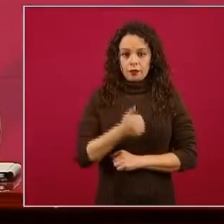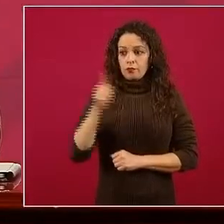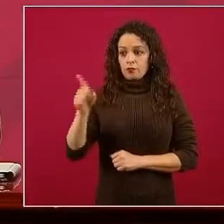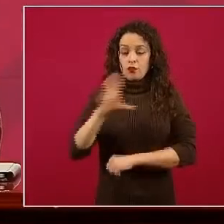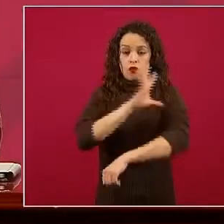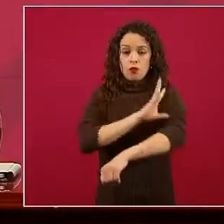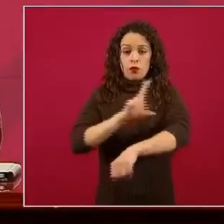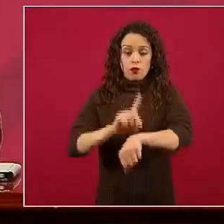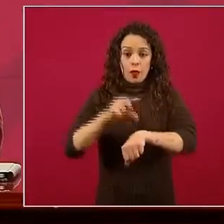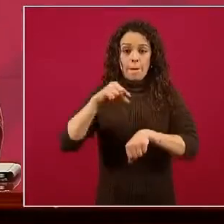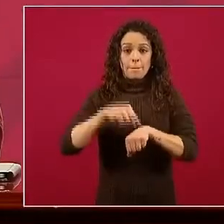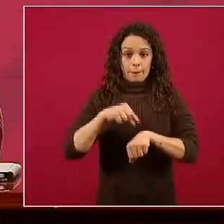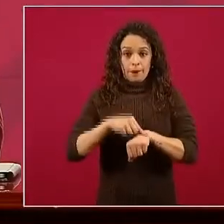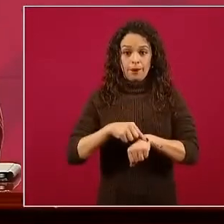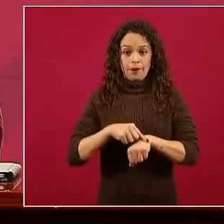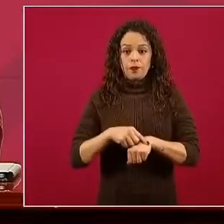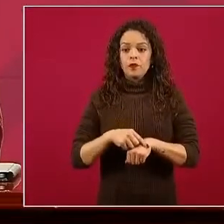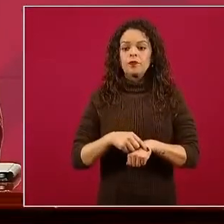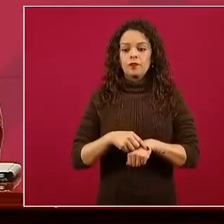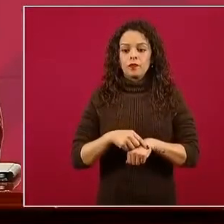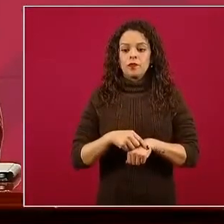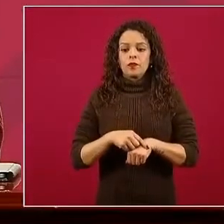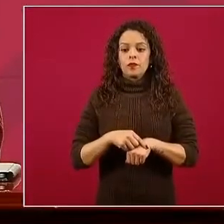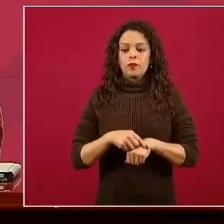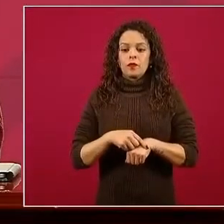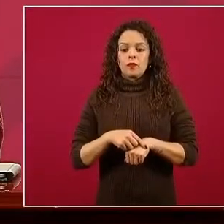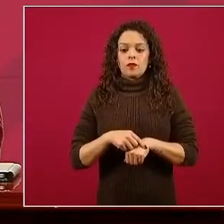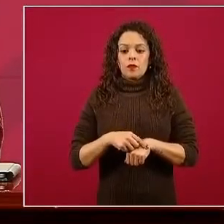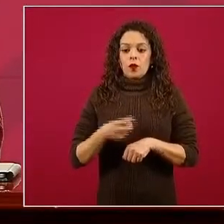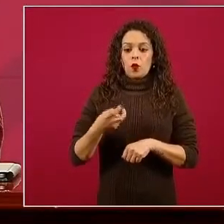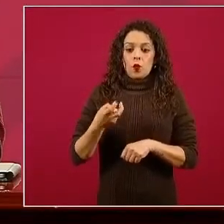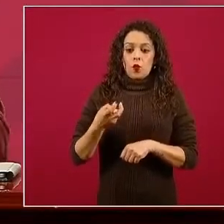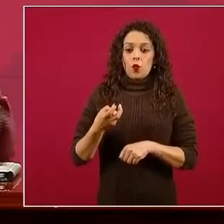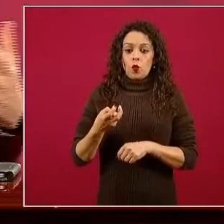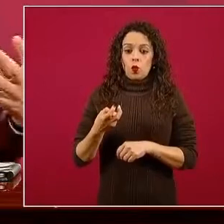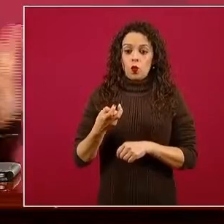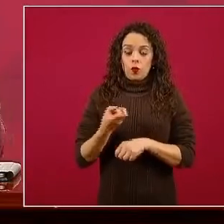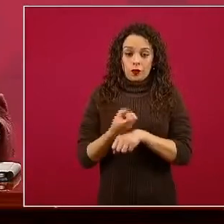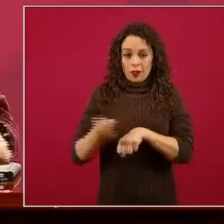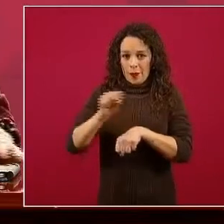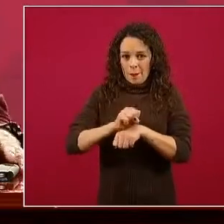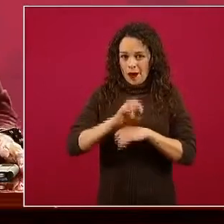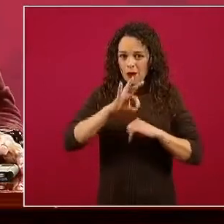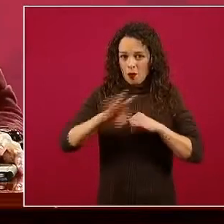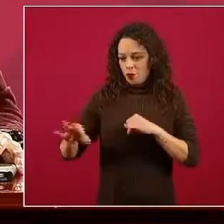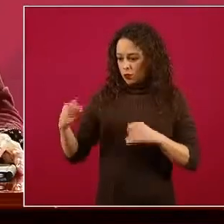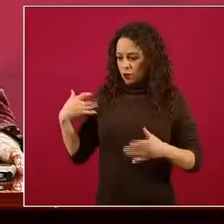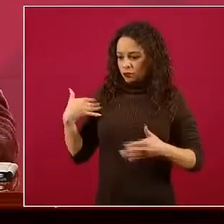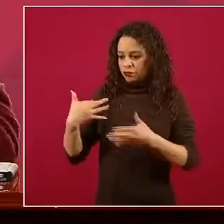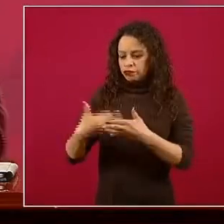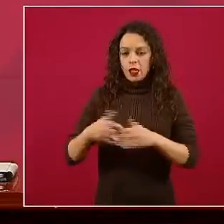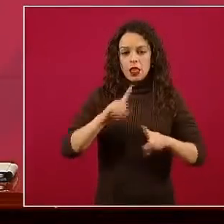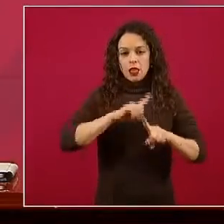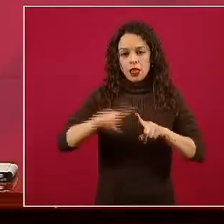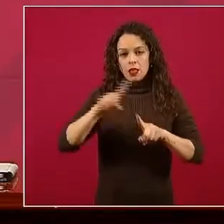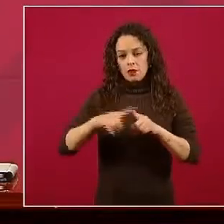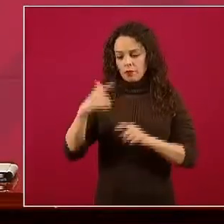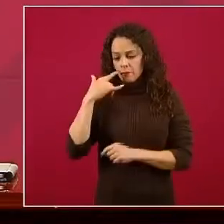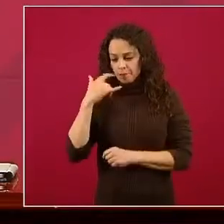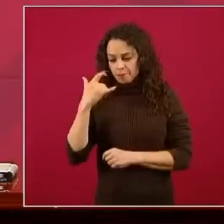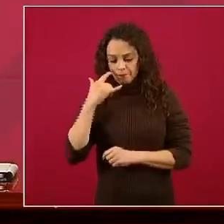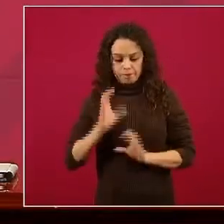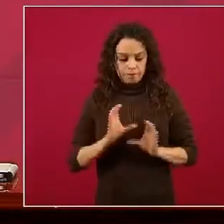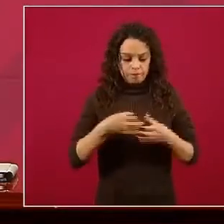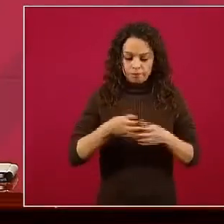médico ha estado en este momento, en las últimas semanas recientes, coordinando distintos esfuerzos de integración